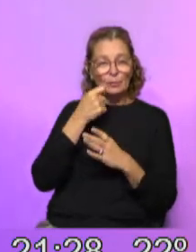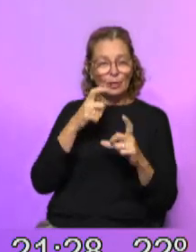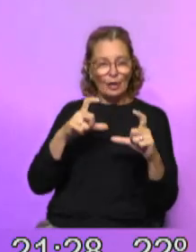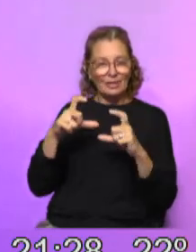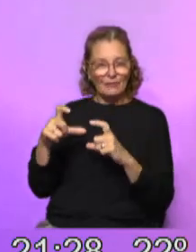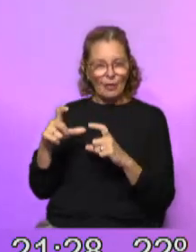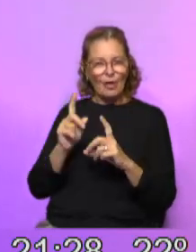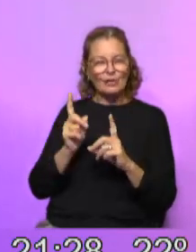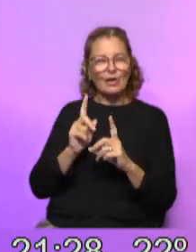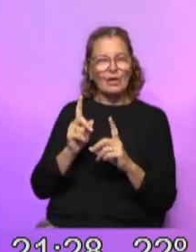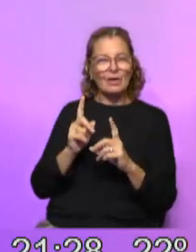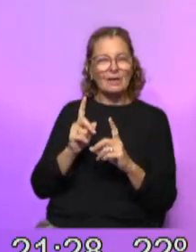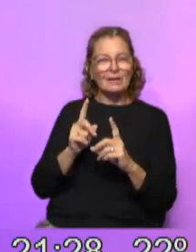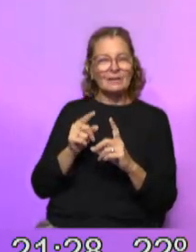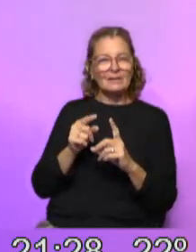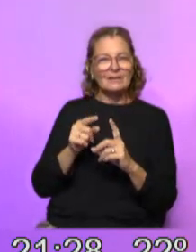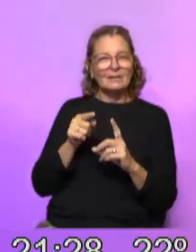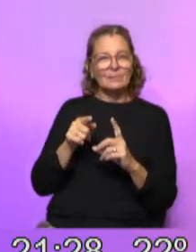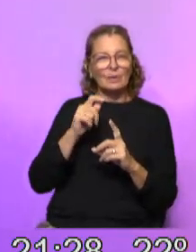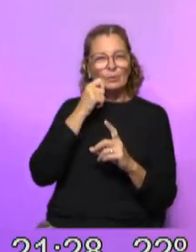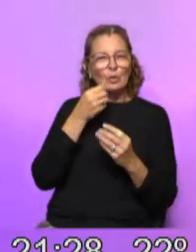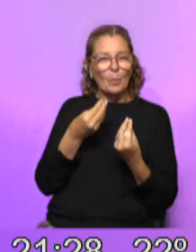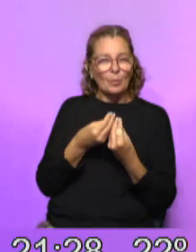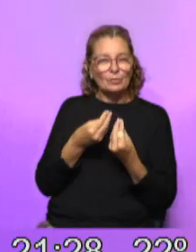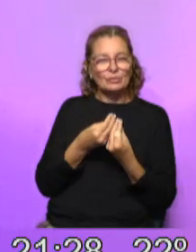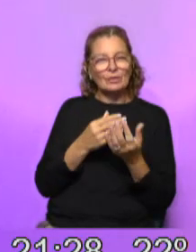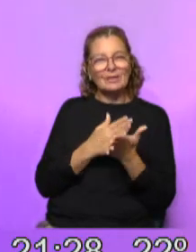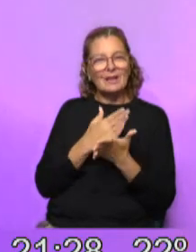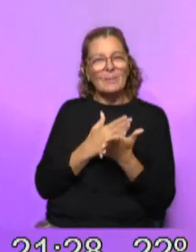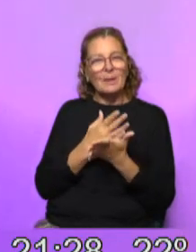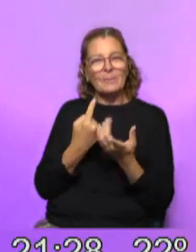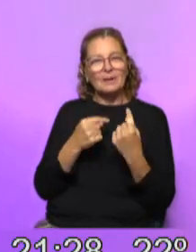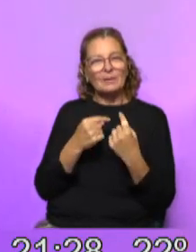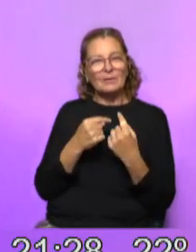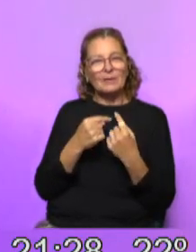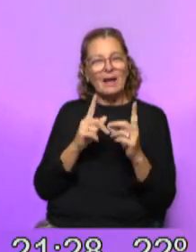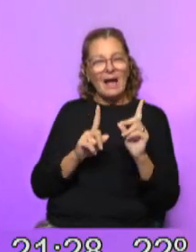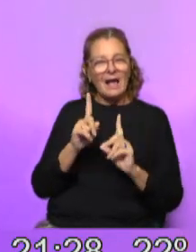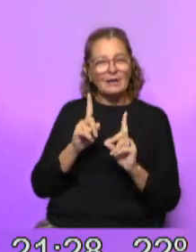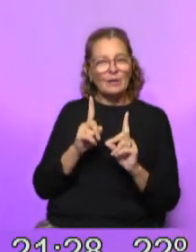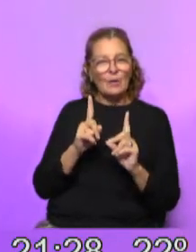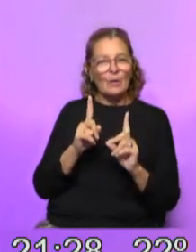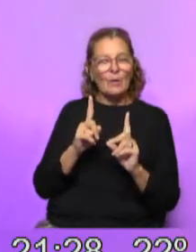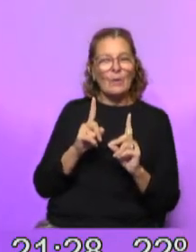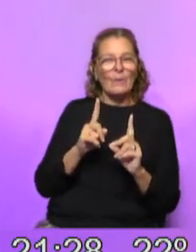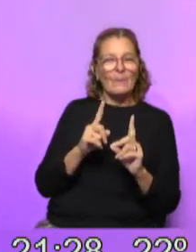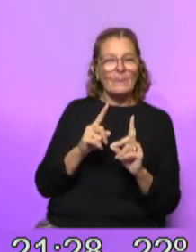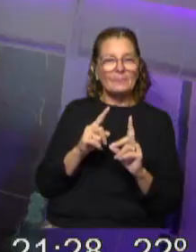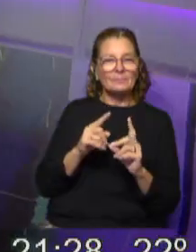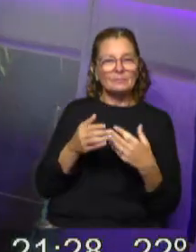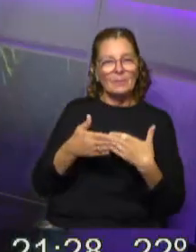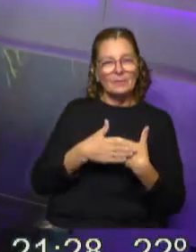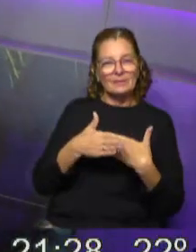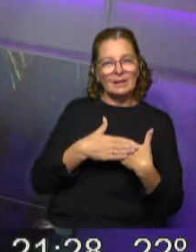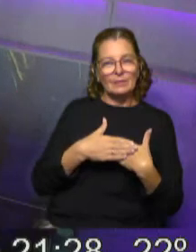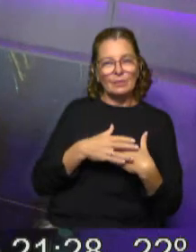tanto del occidente como del oriente. Pero siento que es algo más cercano a un